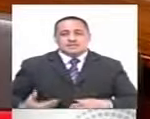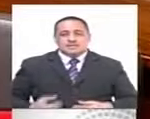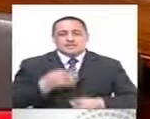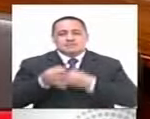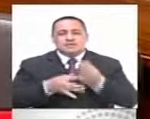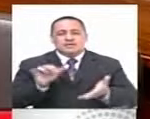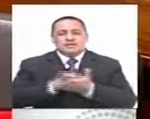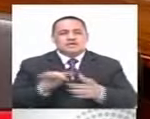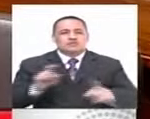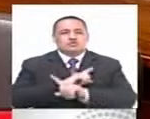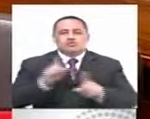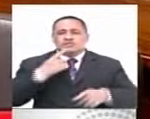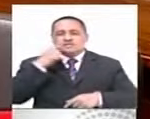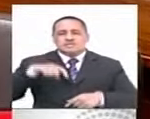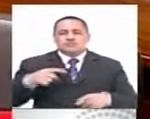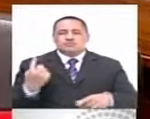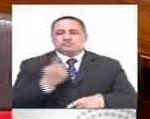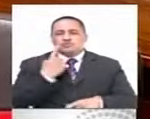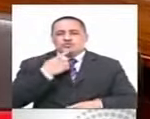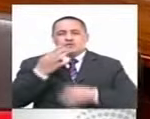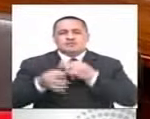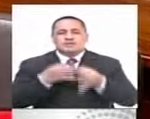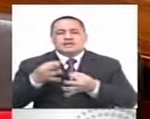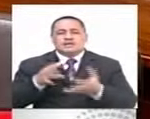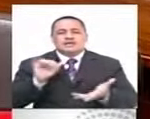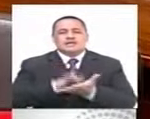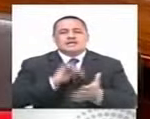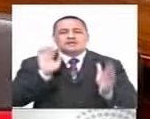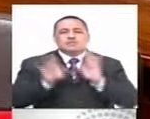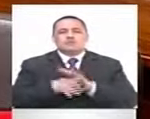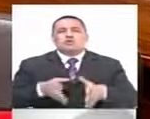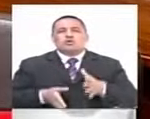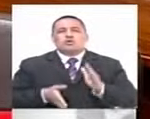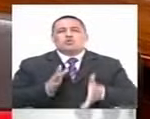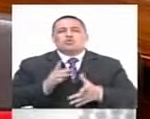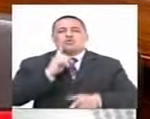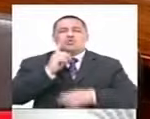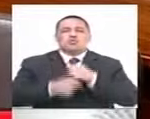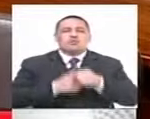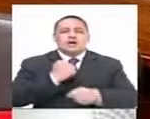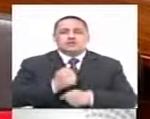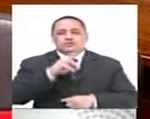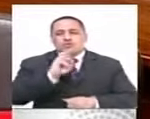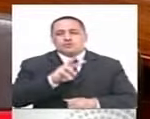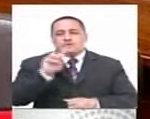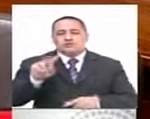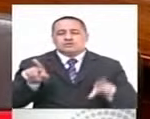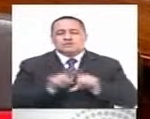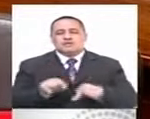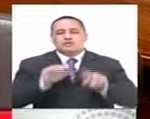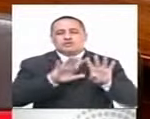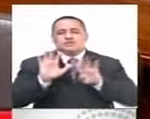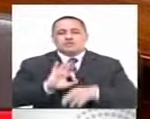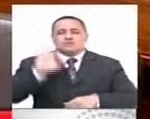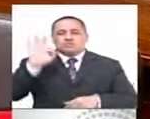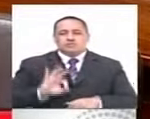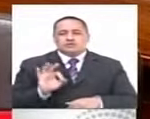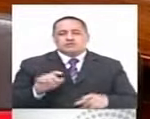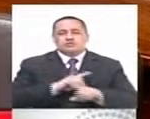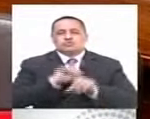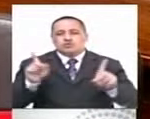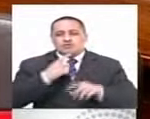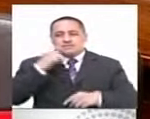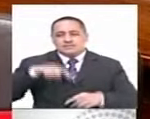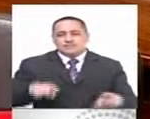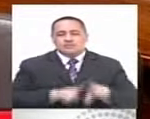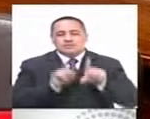no necesitamos solamente decir que a julio del otro año, del 2022, vamos a estar al 99%.